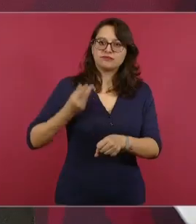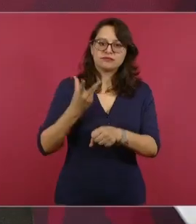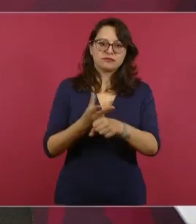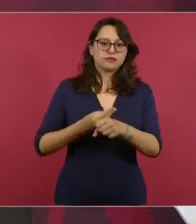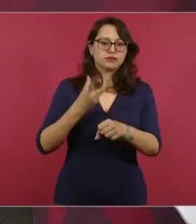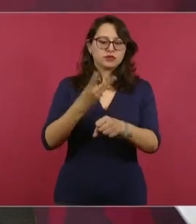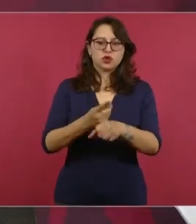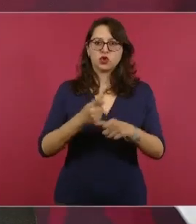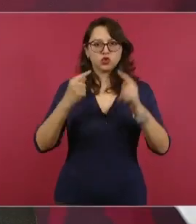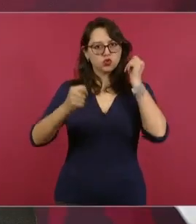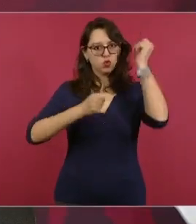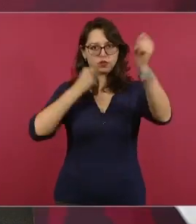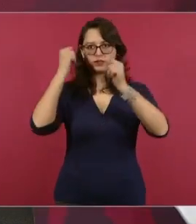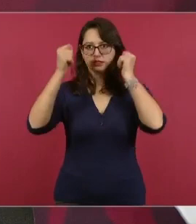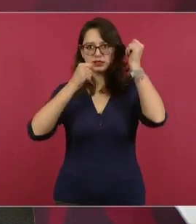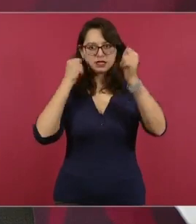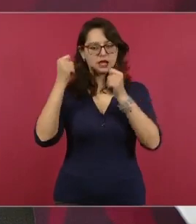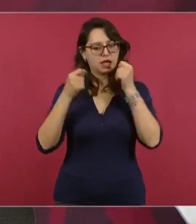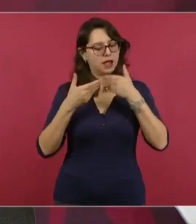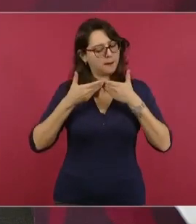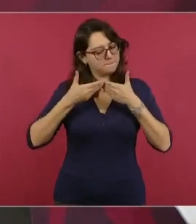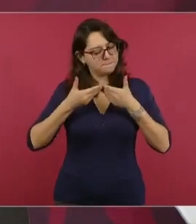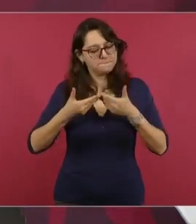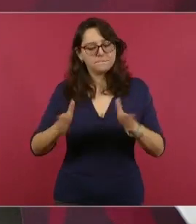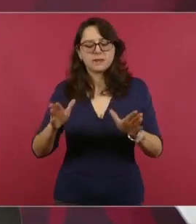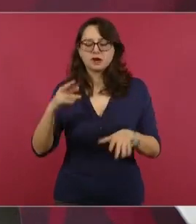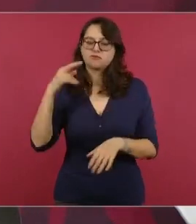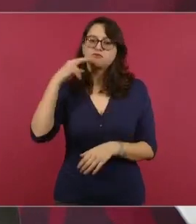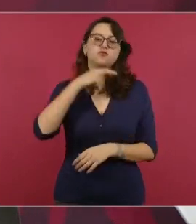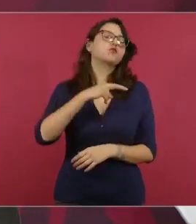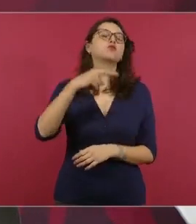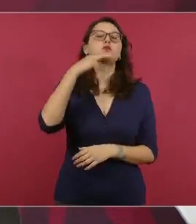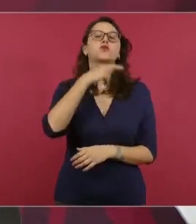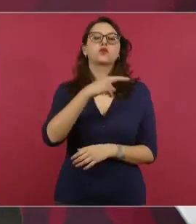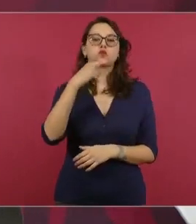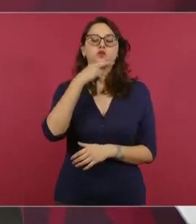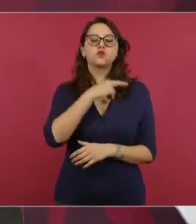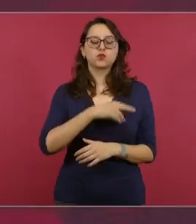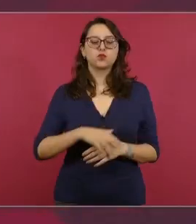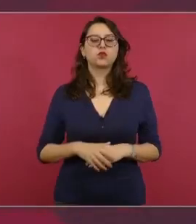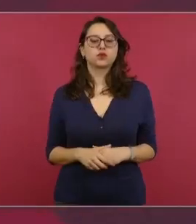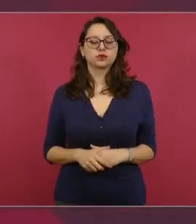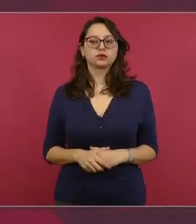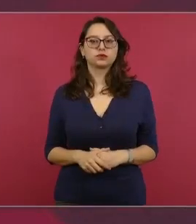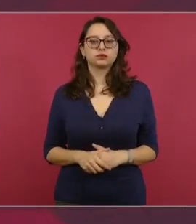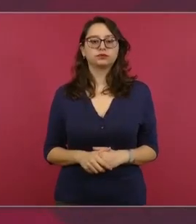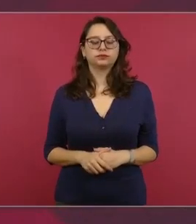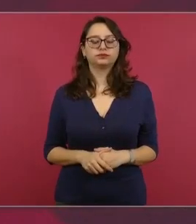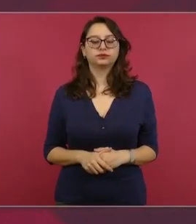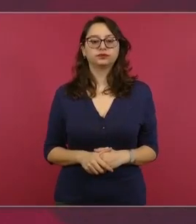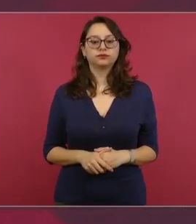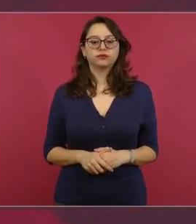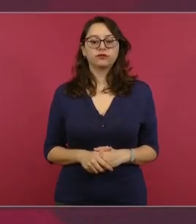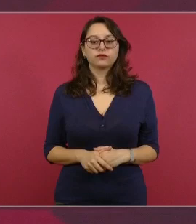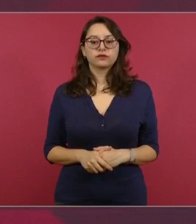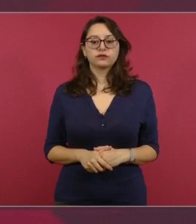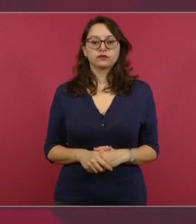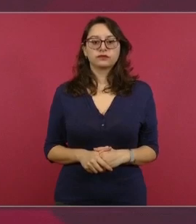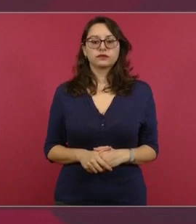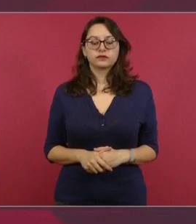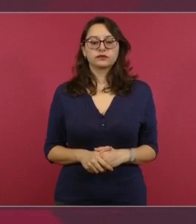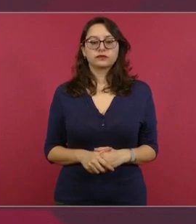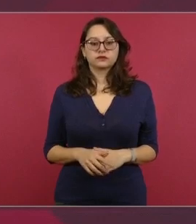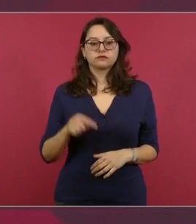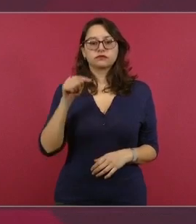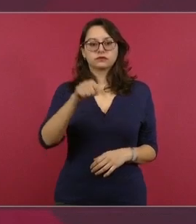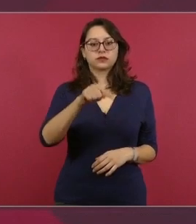todas las actividades turísticas en Acapulco lo más pronto posible. Va a ser en